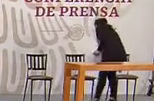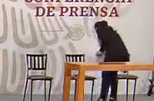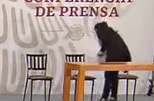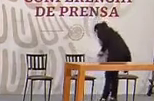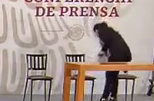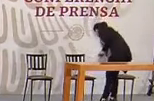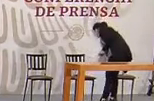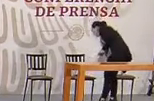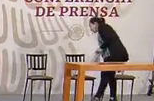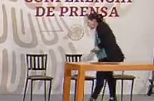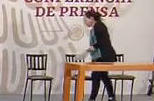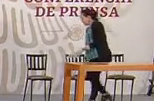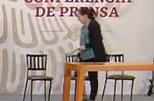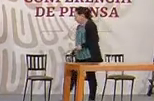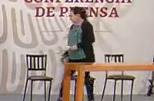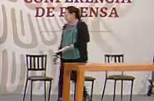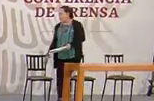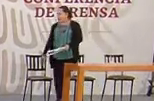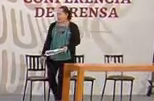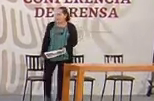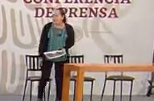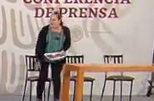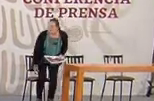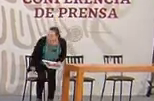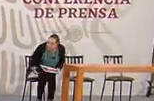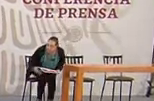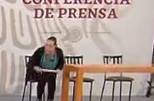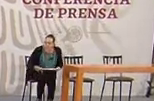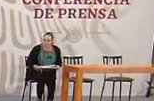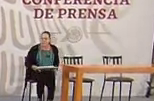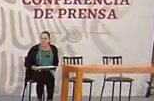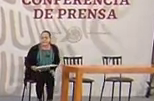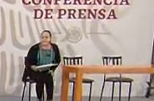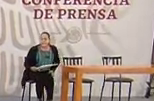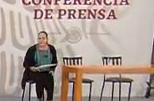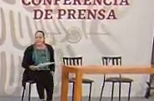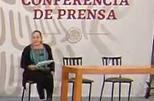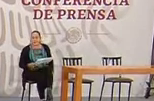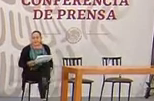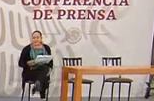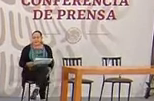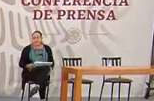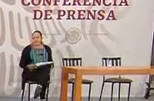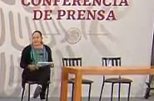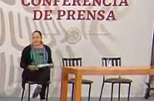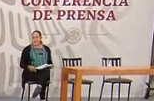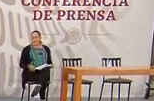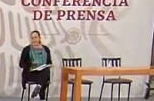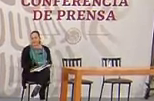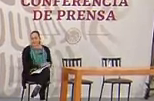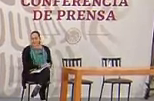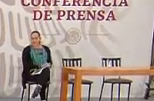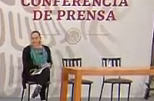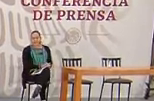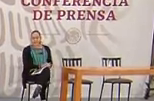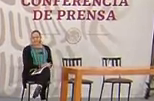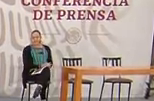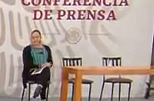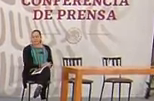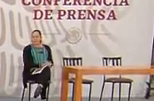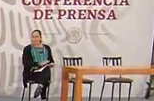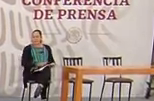Muchas gracias, buenos días. Vamos a hacer una pequeña presentación de en qué términos